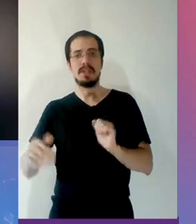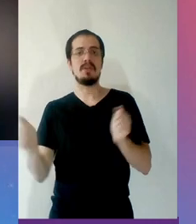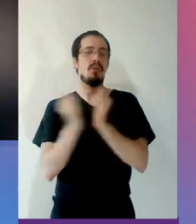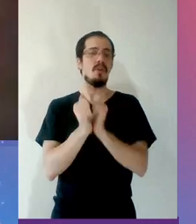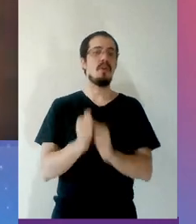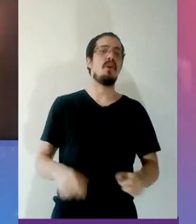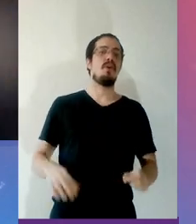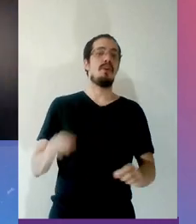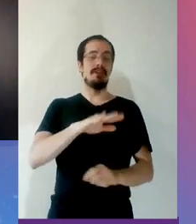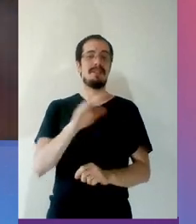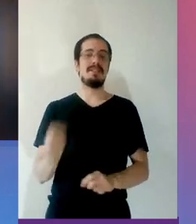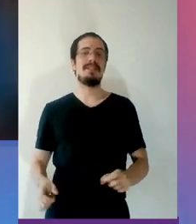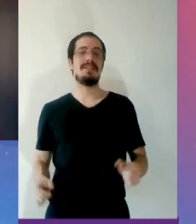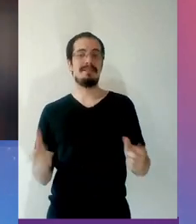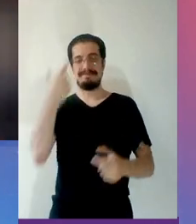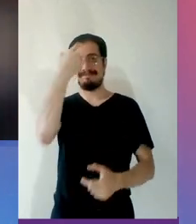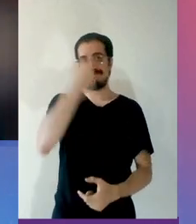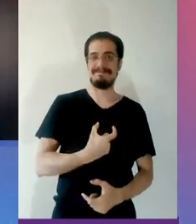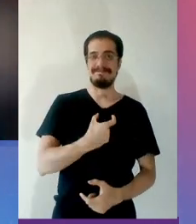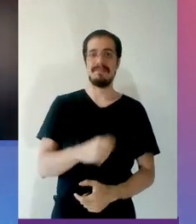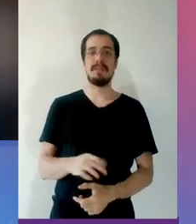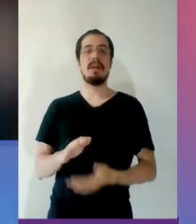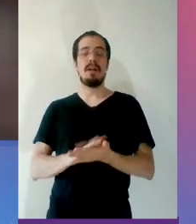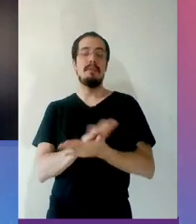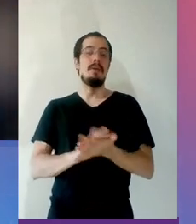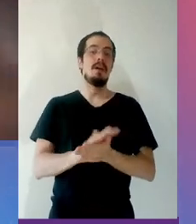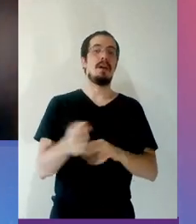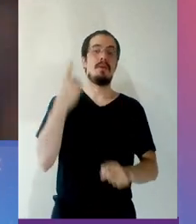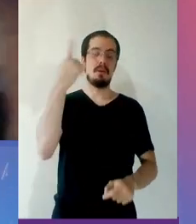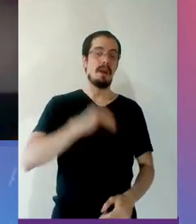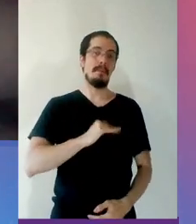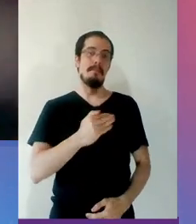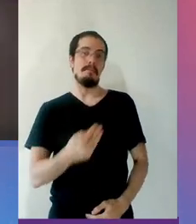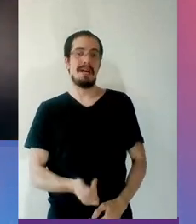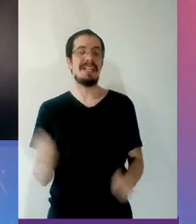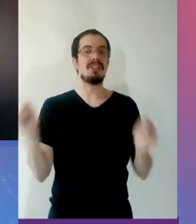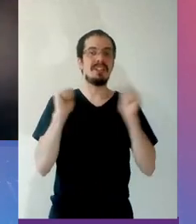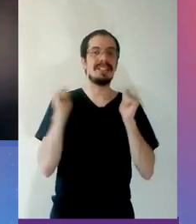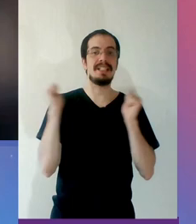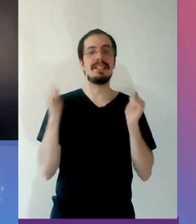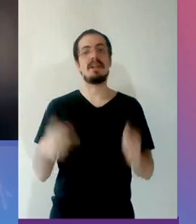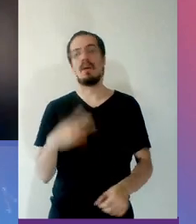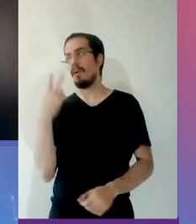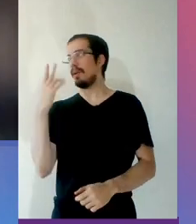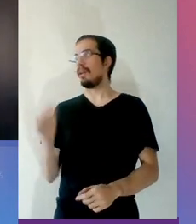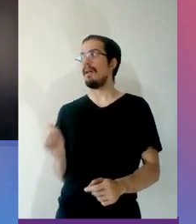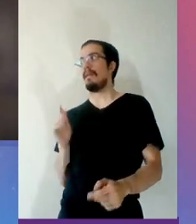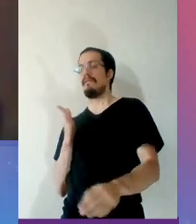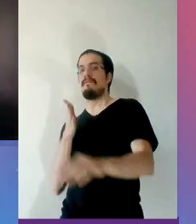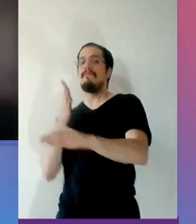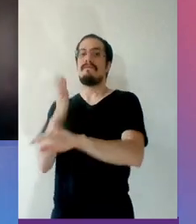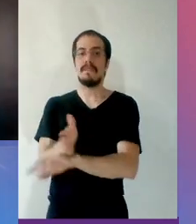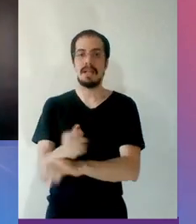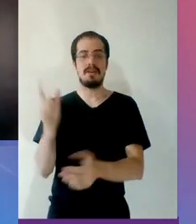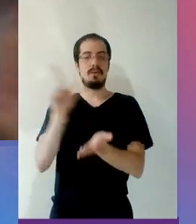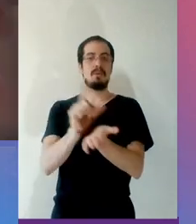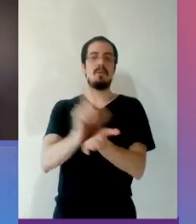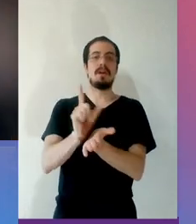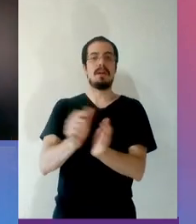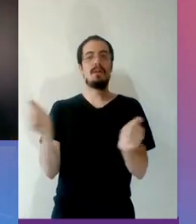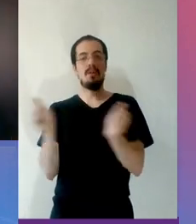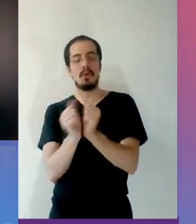un embarazo estresado, por así decirlo. Llegan a una unidad de cuidado intensivo en que no es precisamente para relajarse.